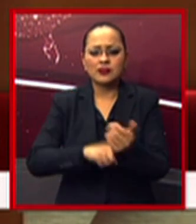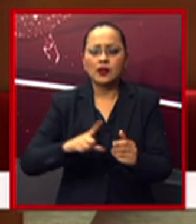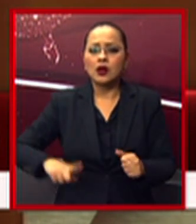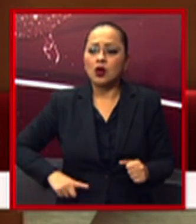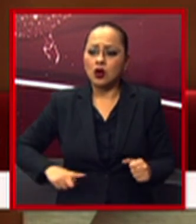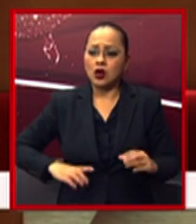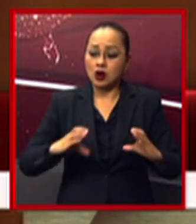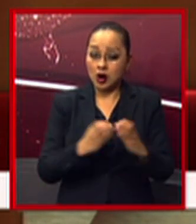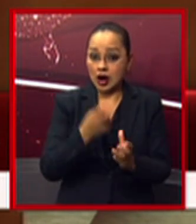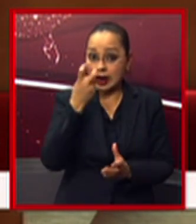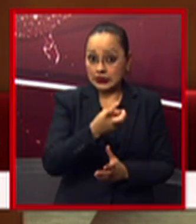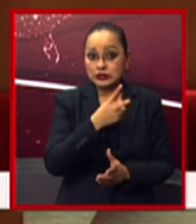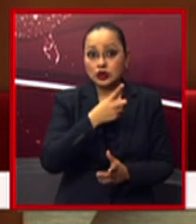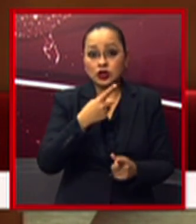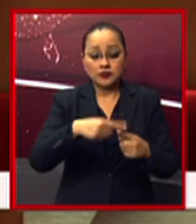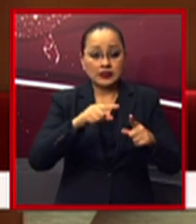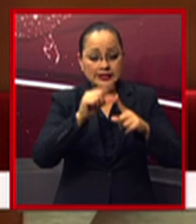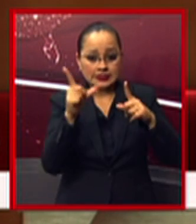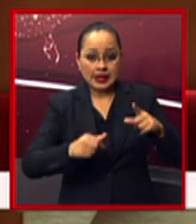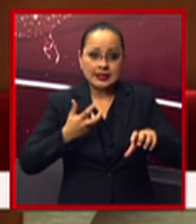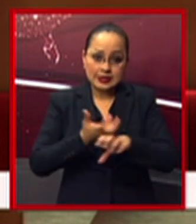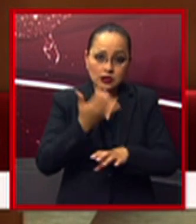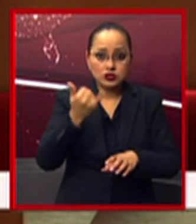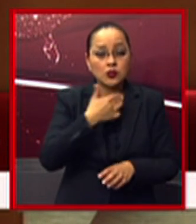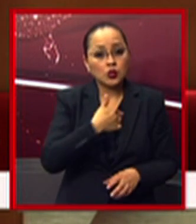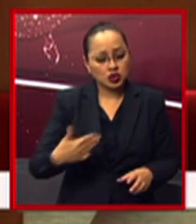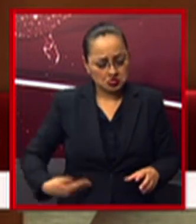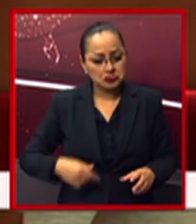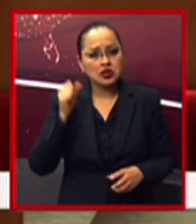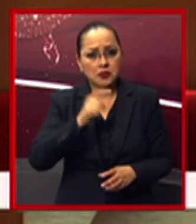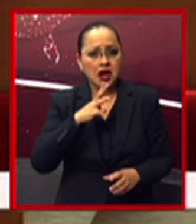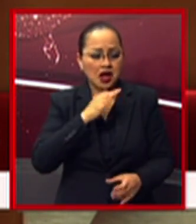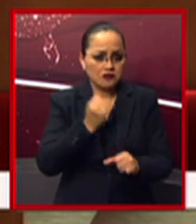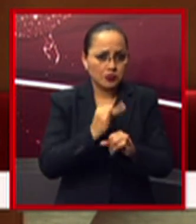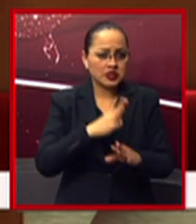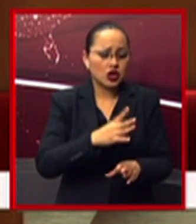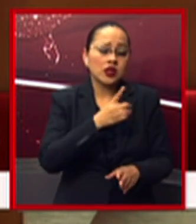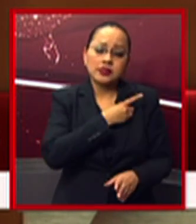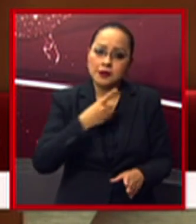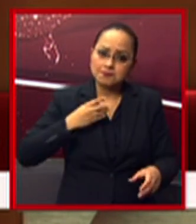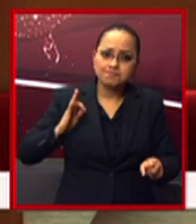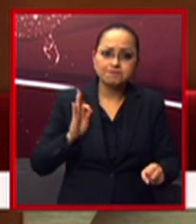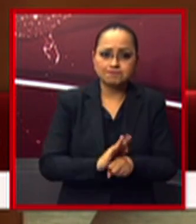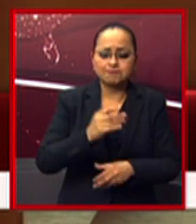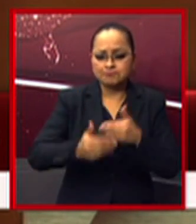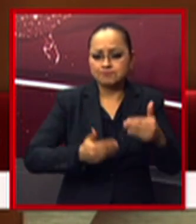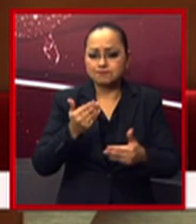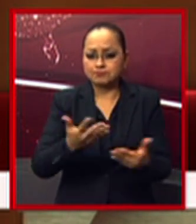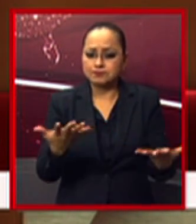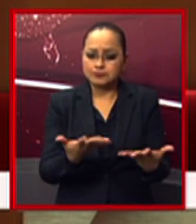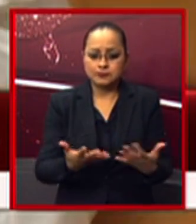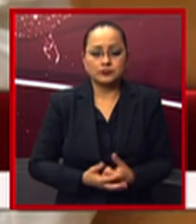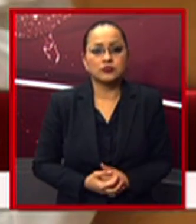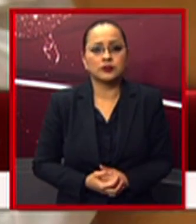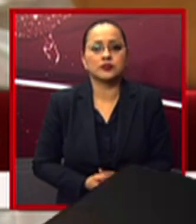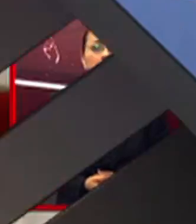Federación, las entidades federativas y los municipios, con la finalidad de regular su debido tratamiento.